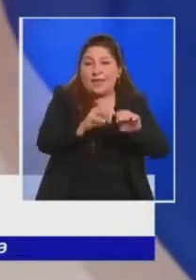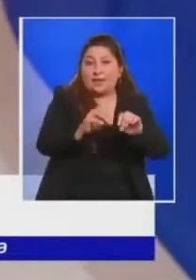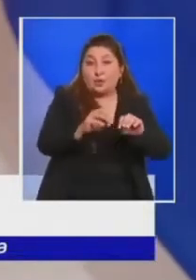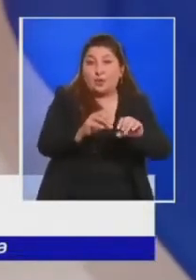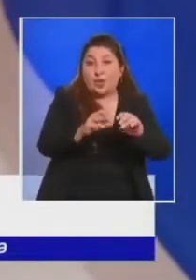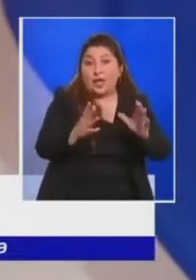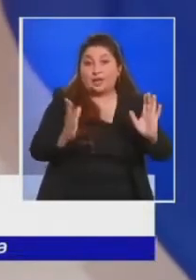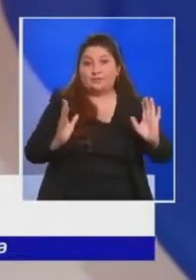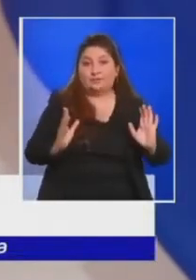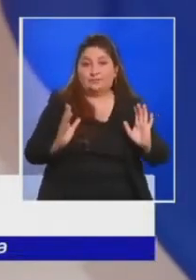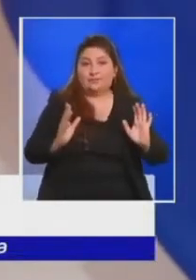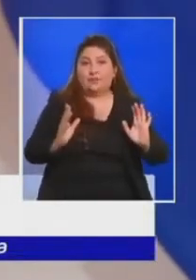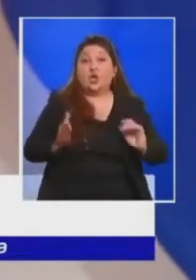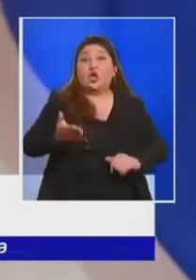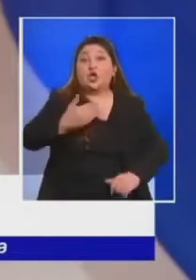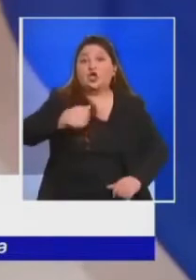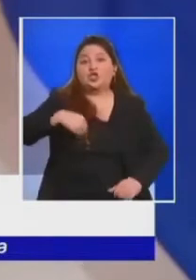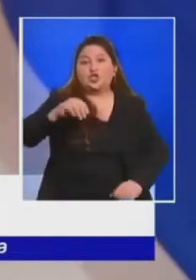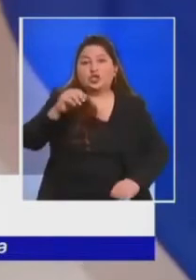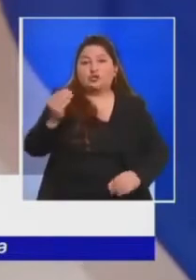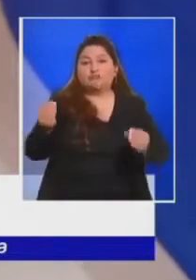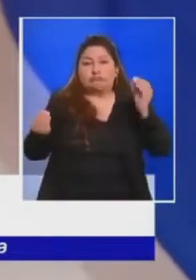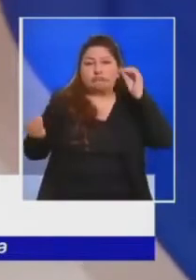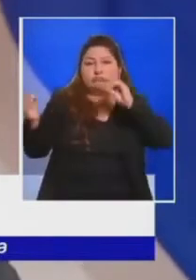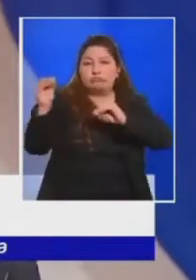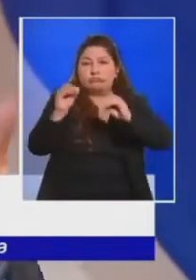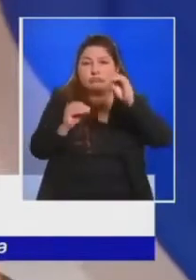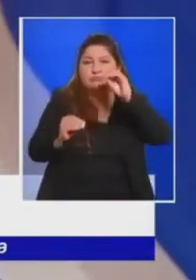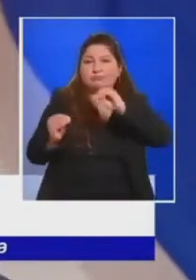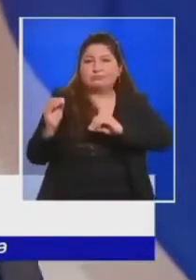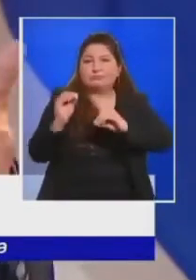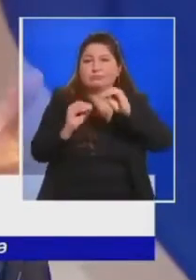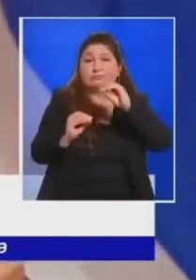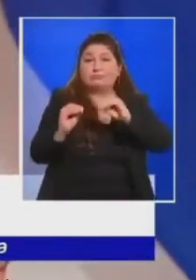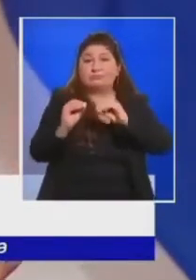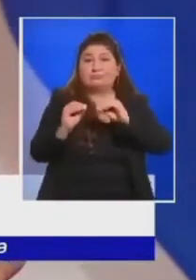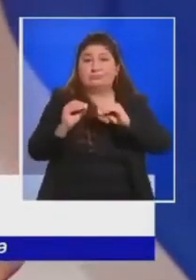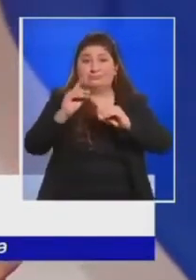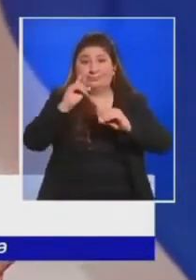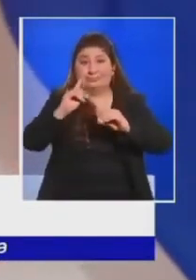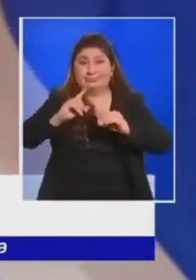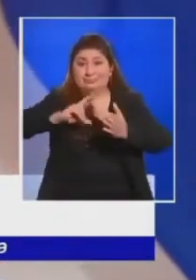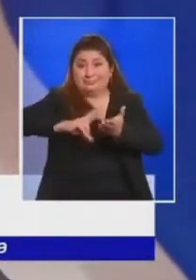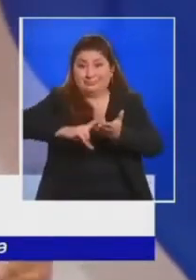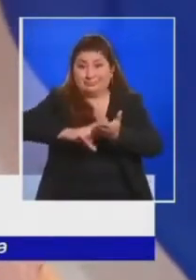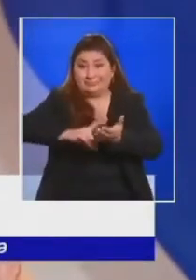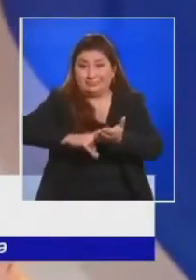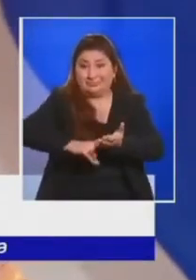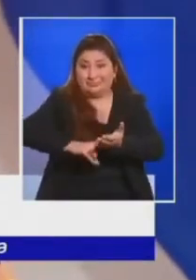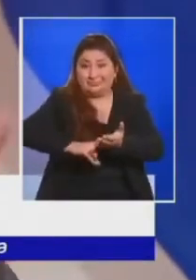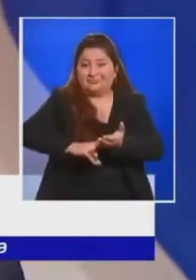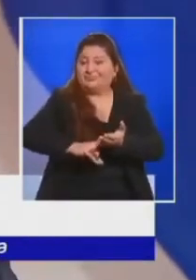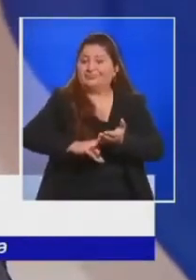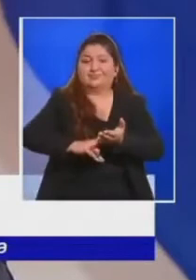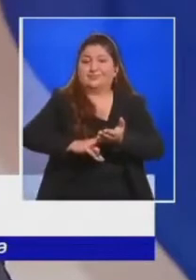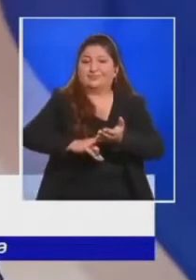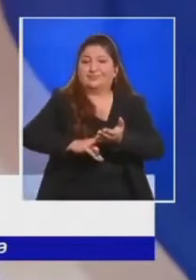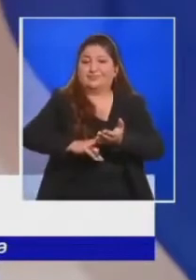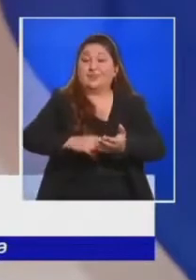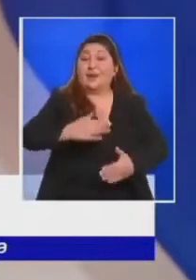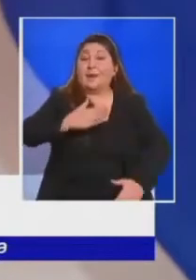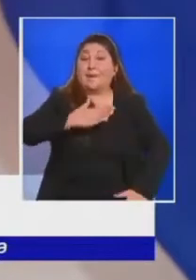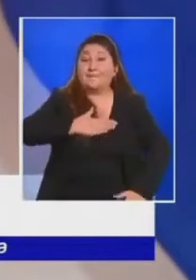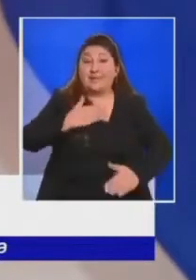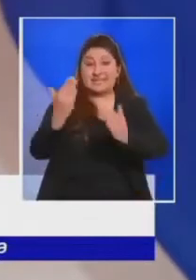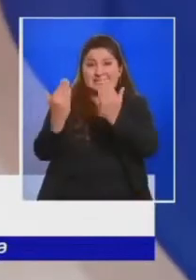especular sobre cosas que nunca tienen un correlato real en la realidad. Ese principio no existe. Mis alumnos de